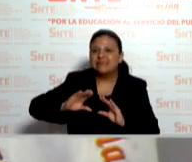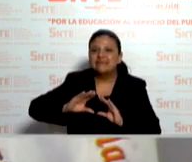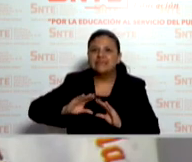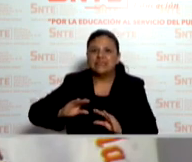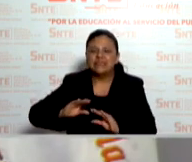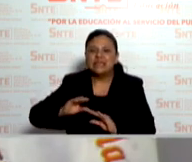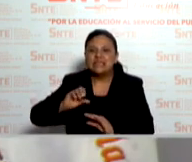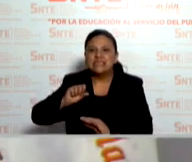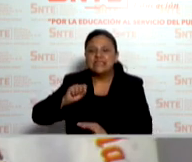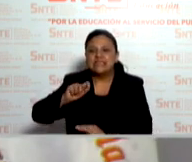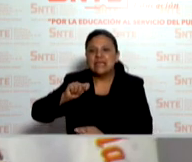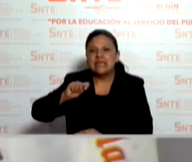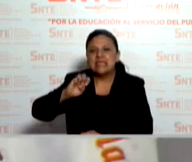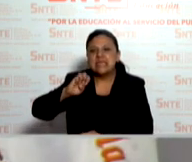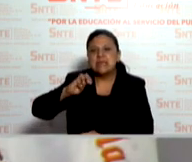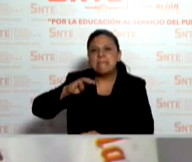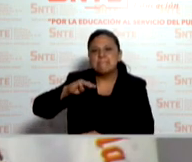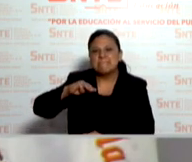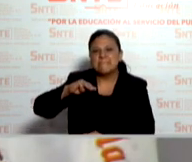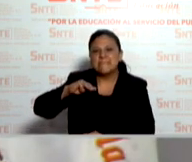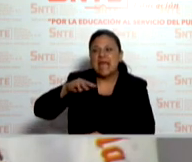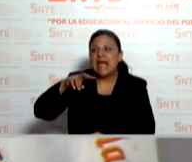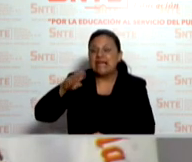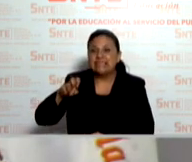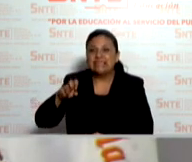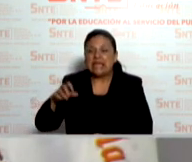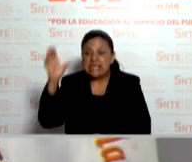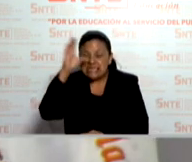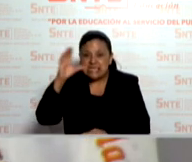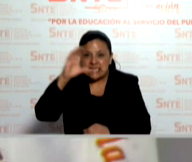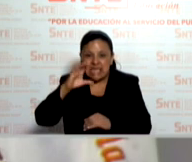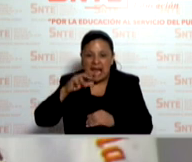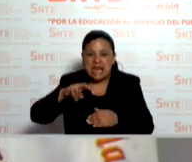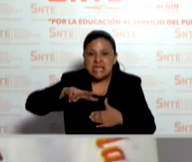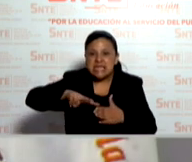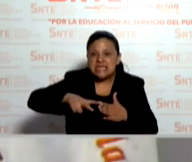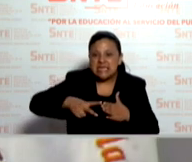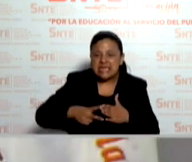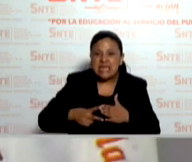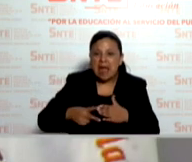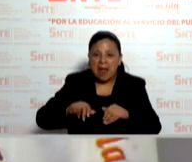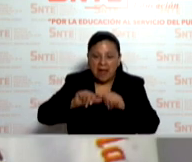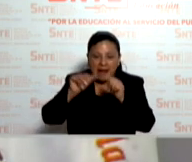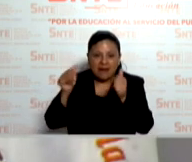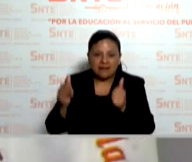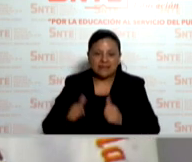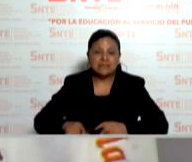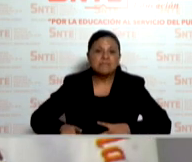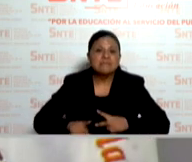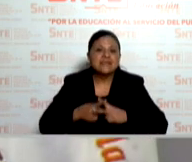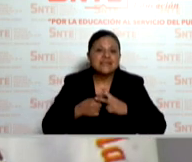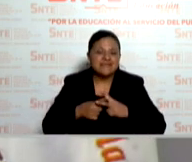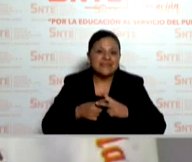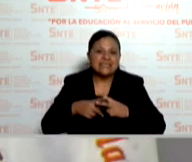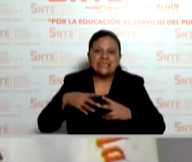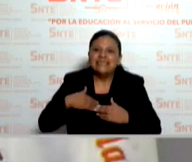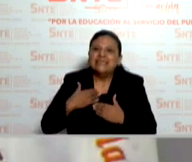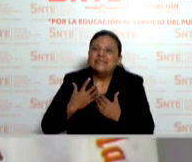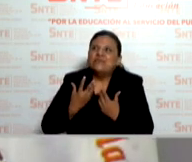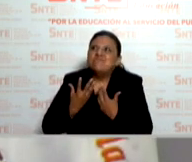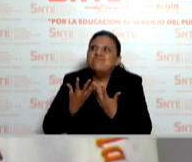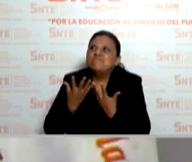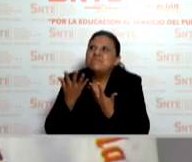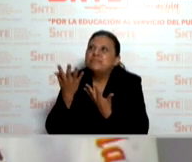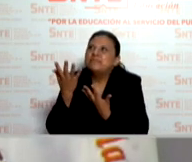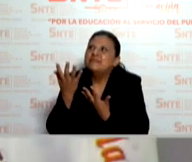STEAM, ciencia, tecnología, ingeniería, artes y matemáticas. Este deseo se convirtió en realidad